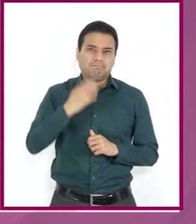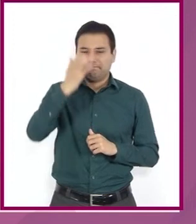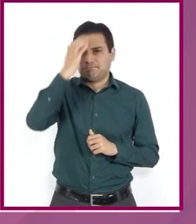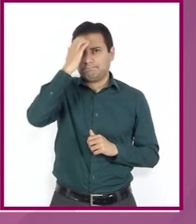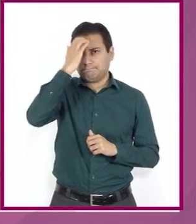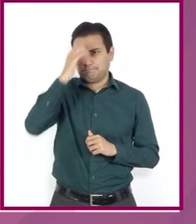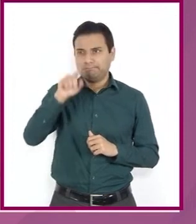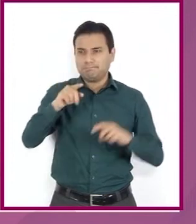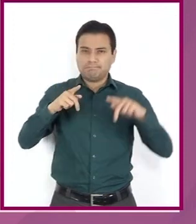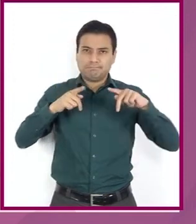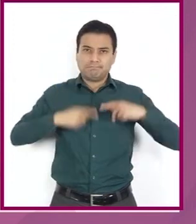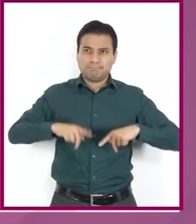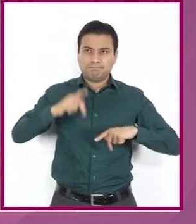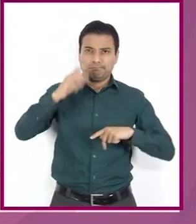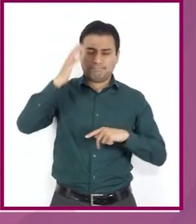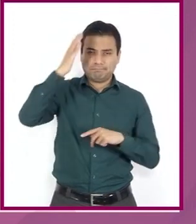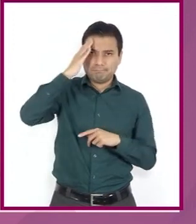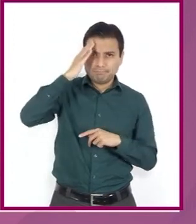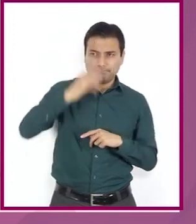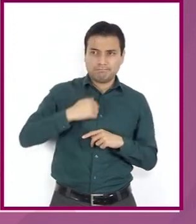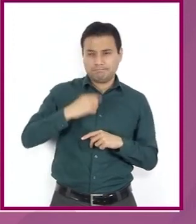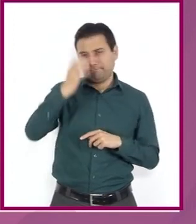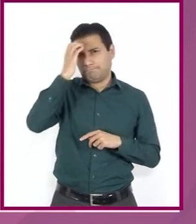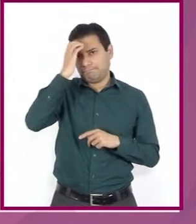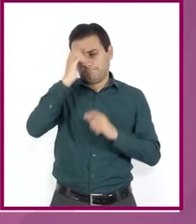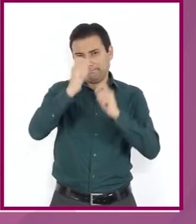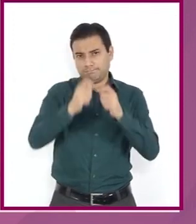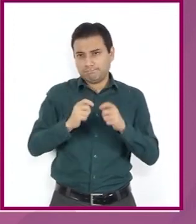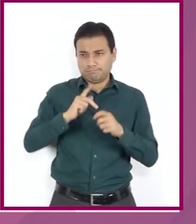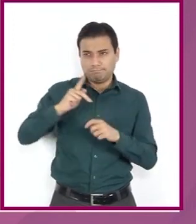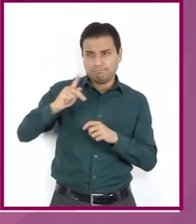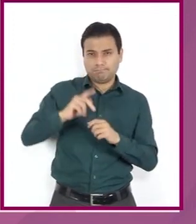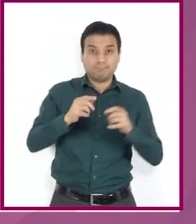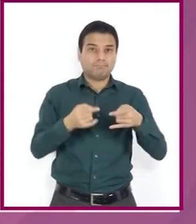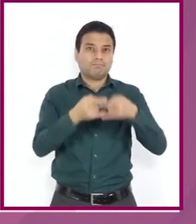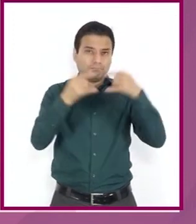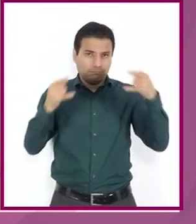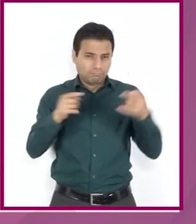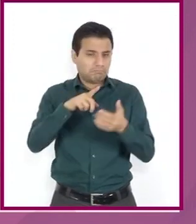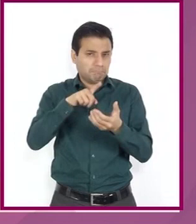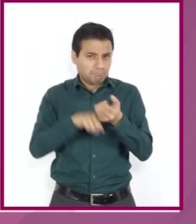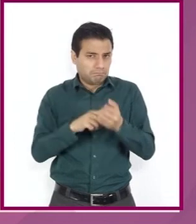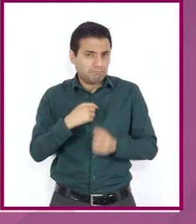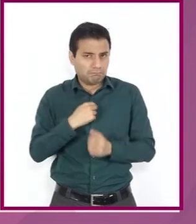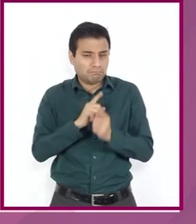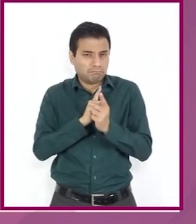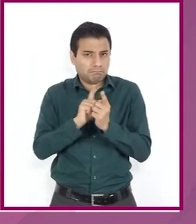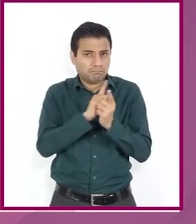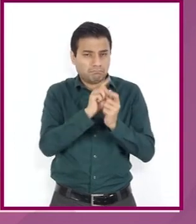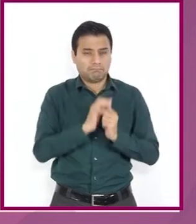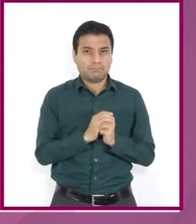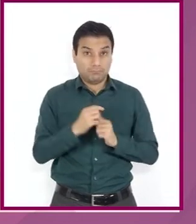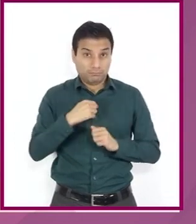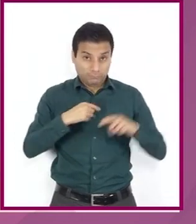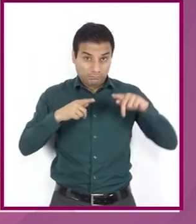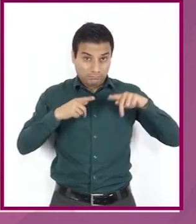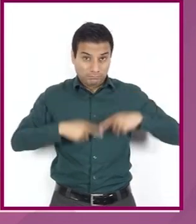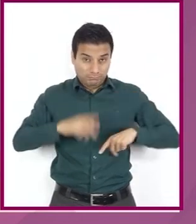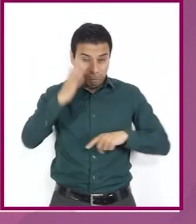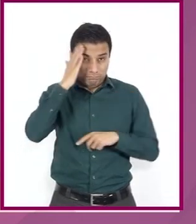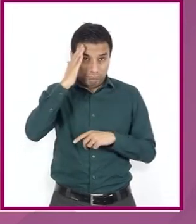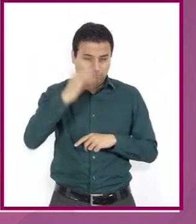el protagonista. Está dentro de la historia y participa en ella, pero no como personaje